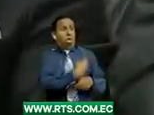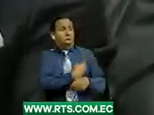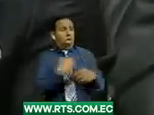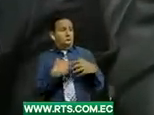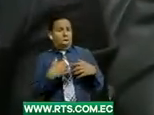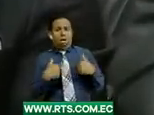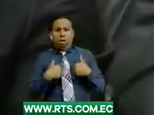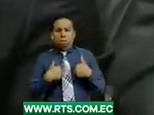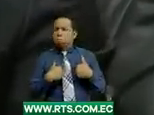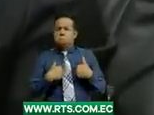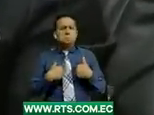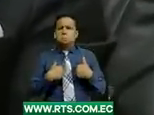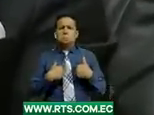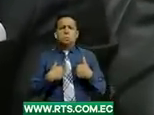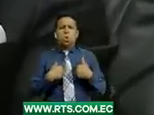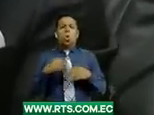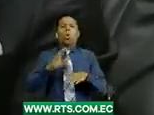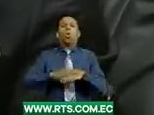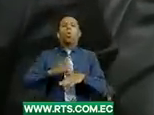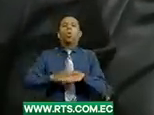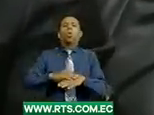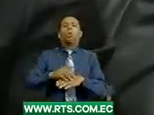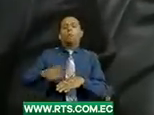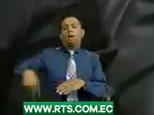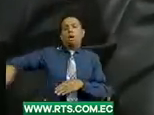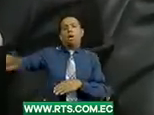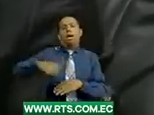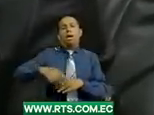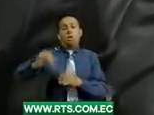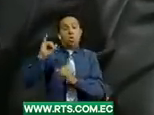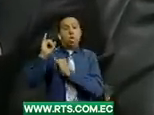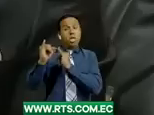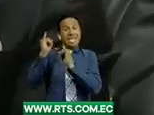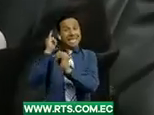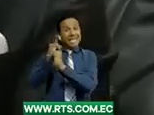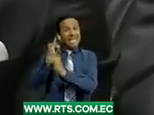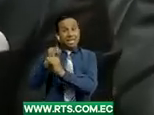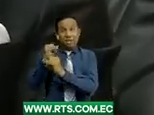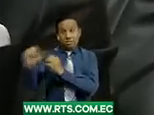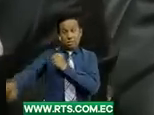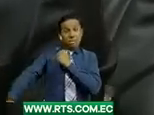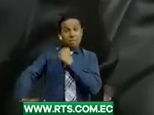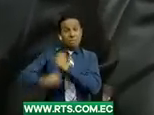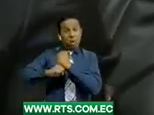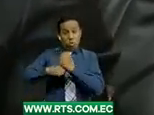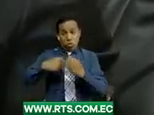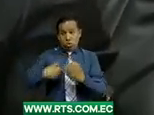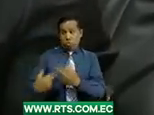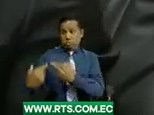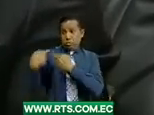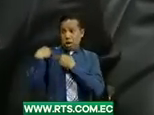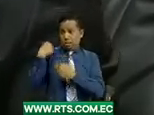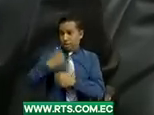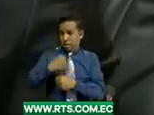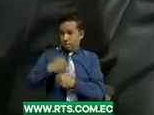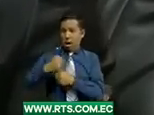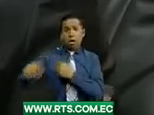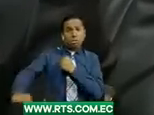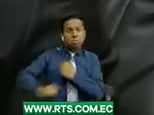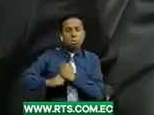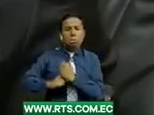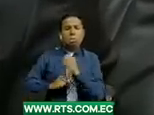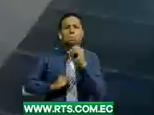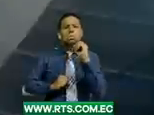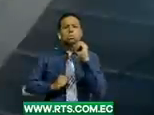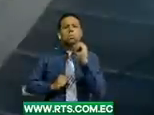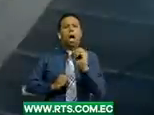realizadas. La renuncia la presento por la deslealtad institucional en virtud de brindar el respaldo a las acciones que como fiscal del